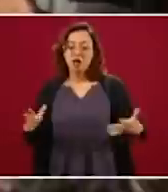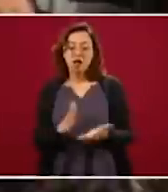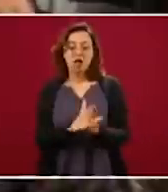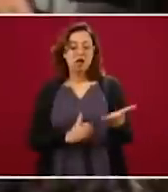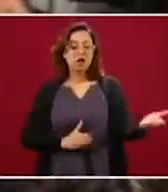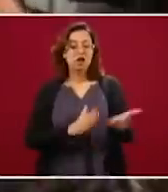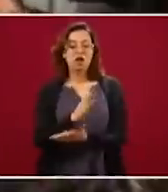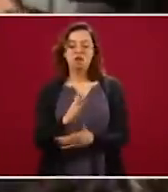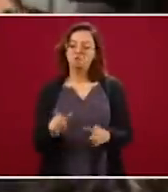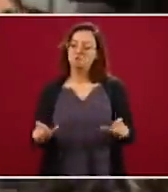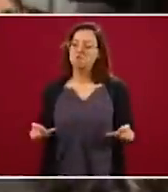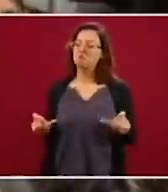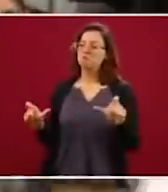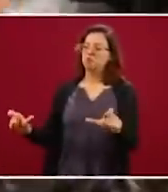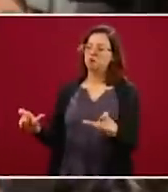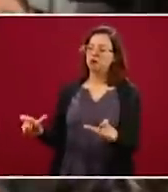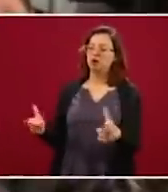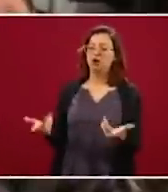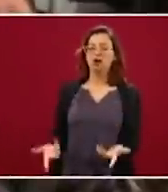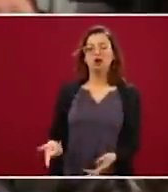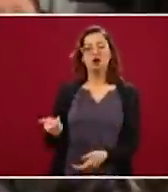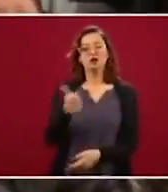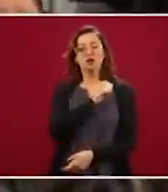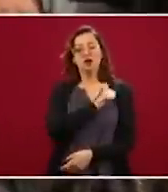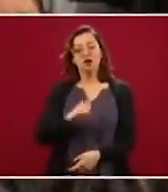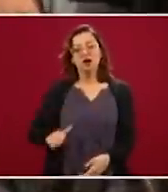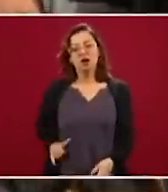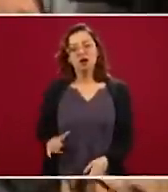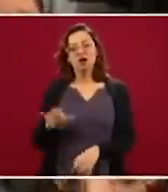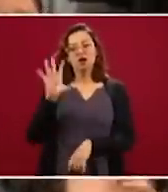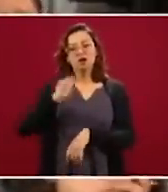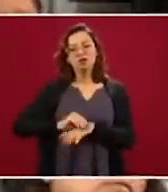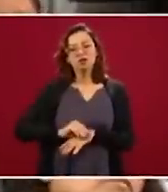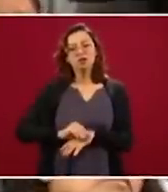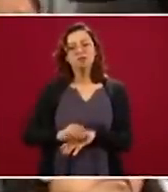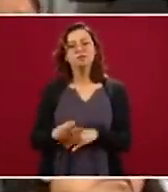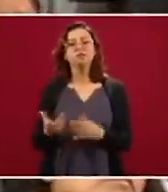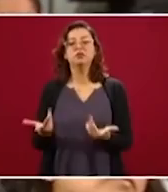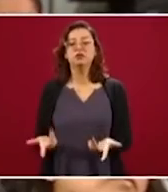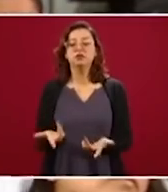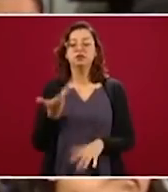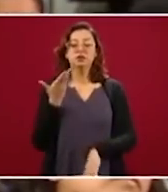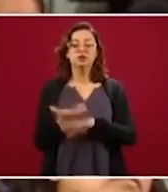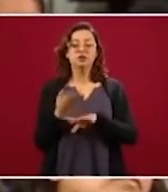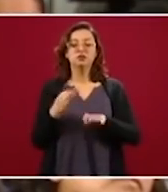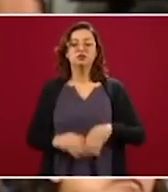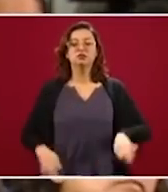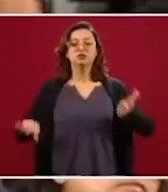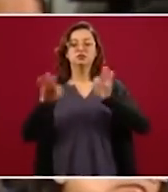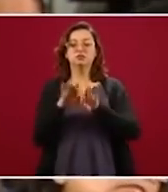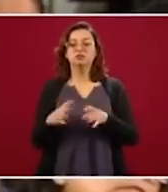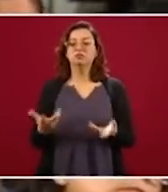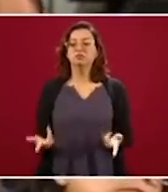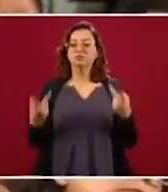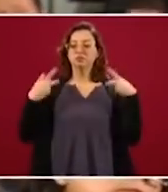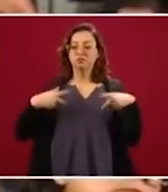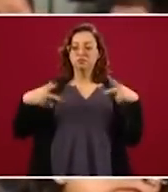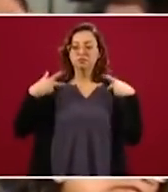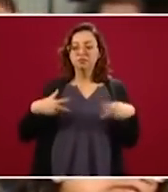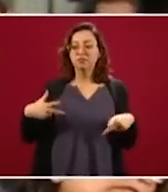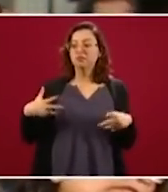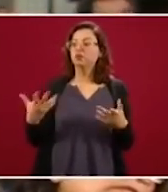dependen del ayuntamiento, y una de las cosas que es bien importante, la sociedad se tiene que levantar cada